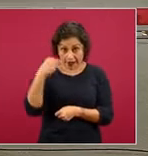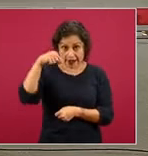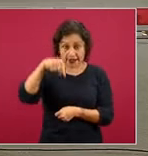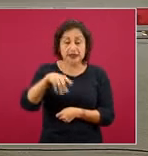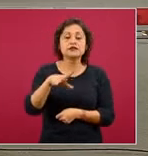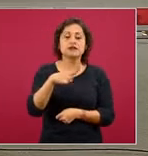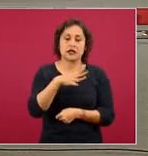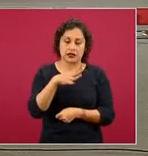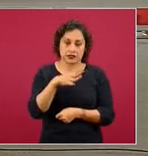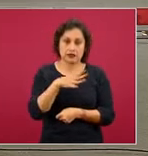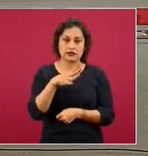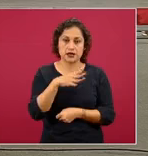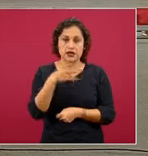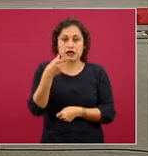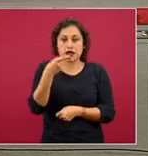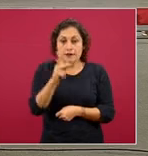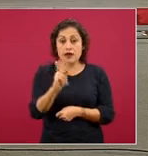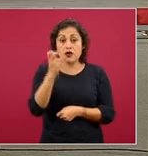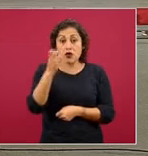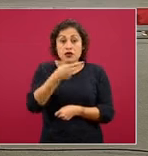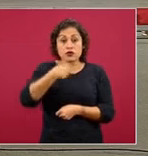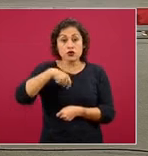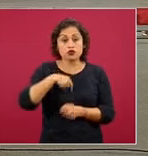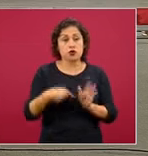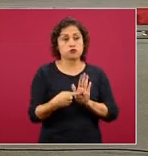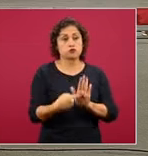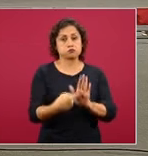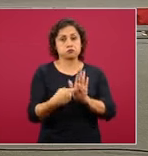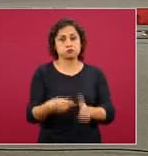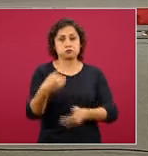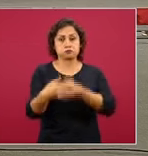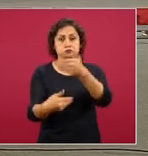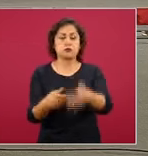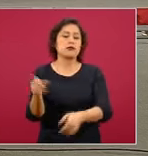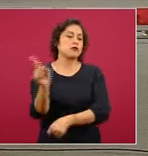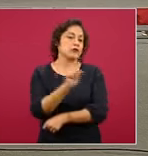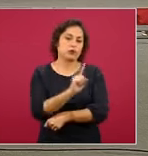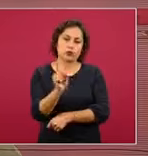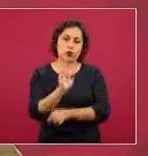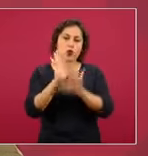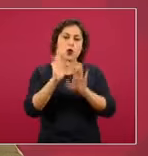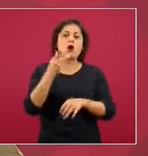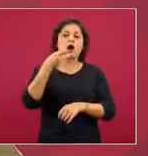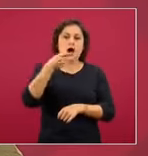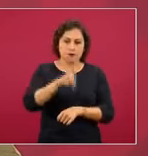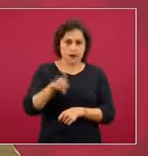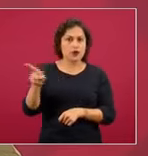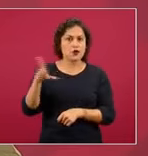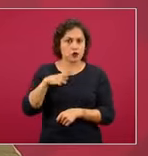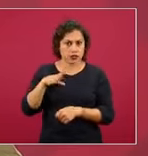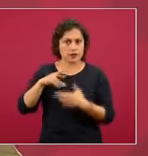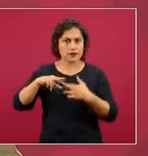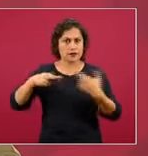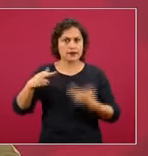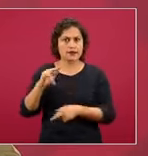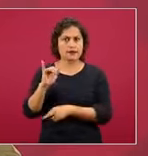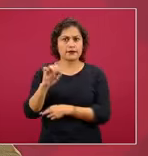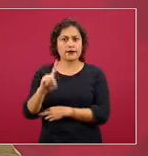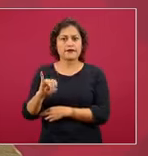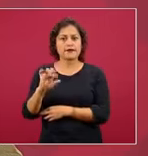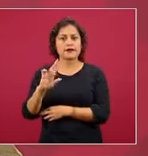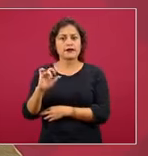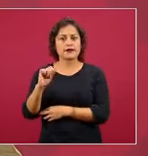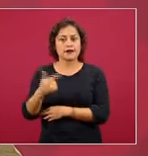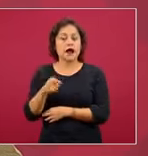no es un indicador que tenemos de manera pública, pero sí tenemos los datos de la red IRAC, y los datos de la red IRAC, ese es un